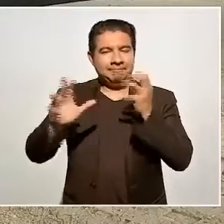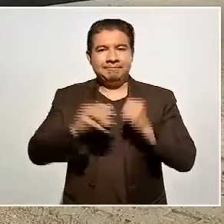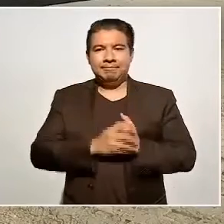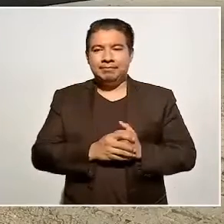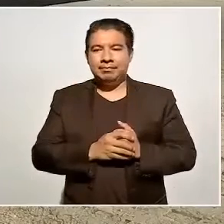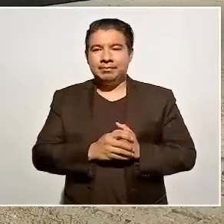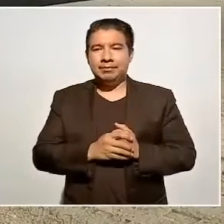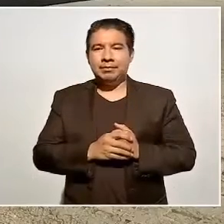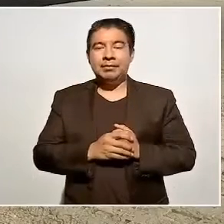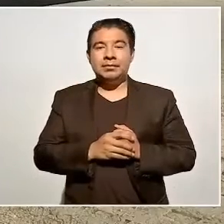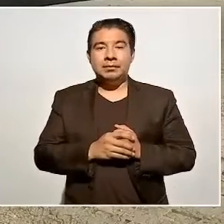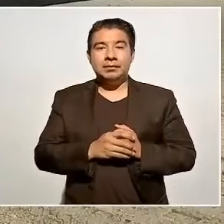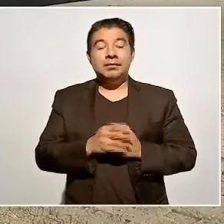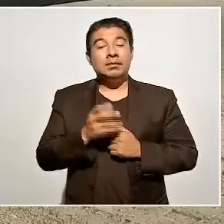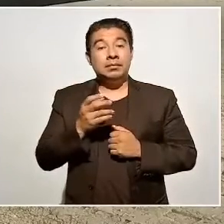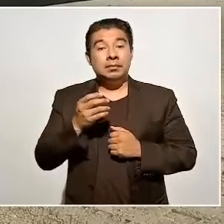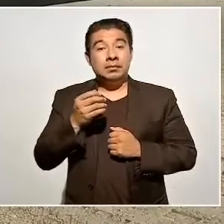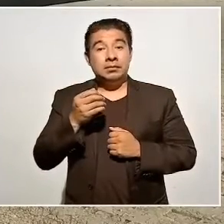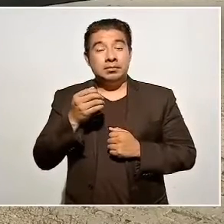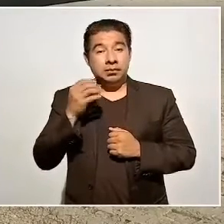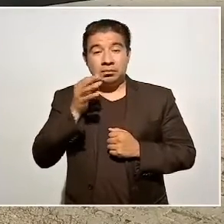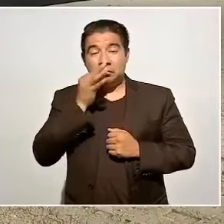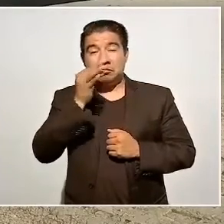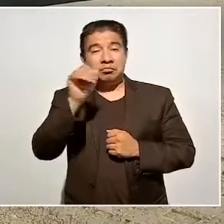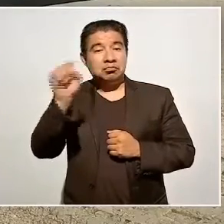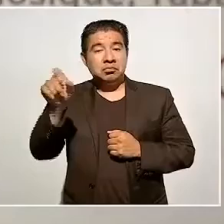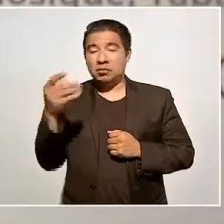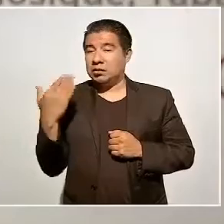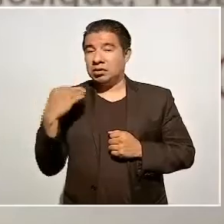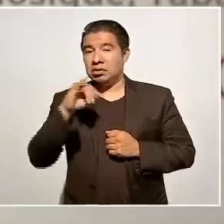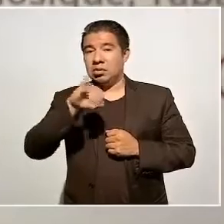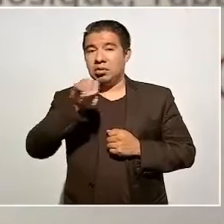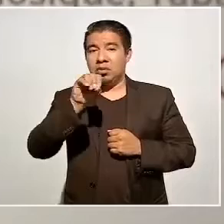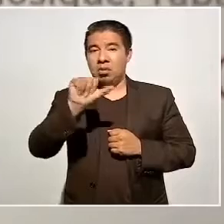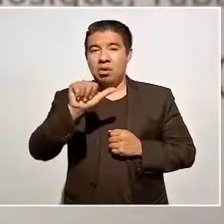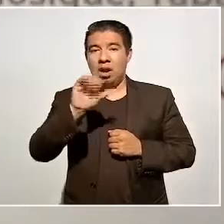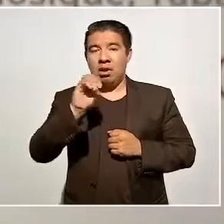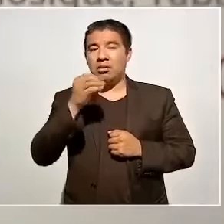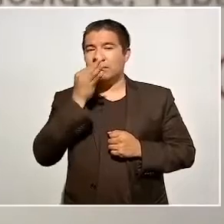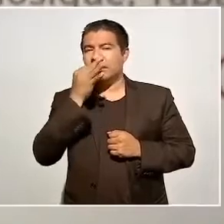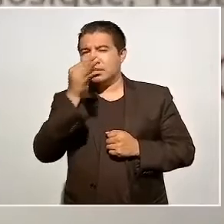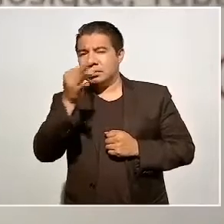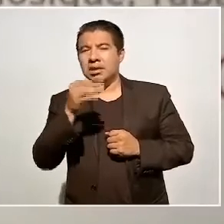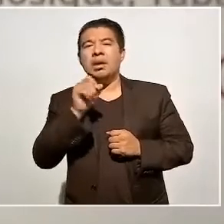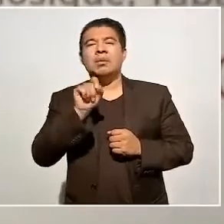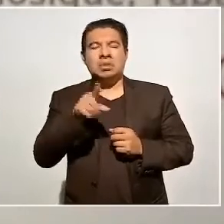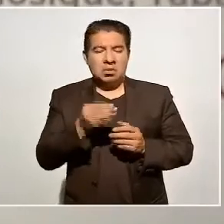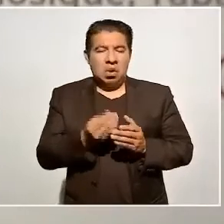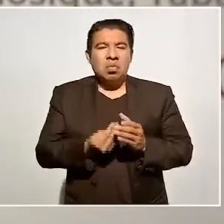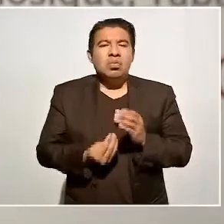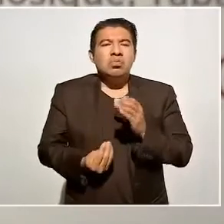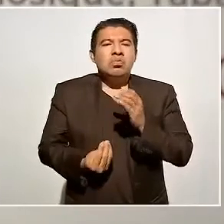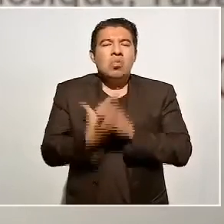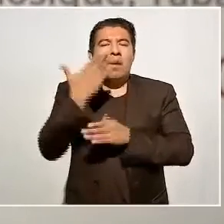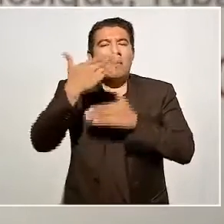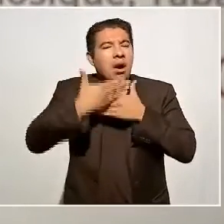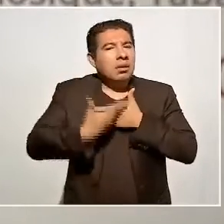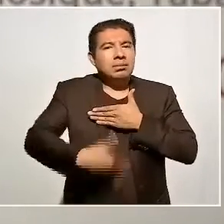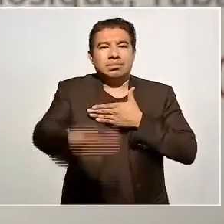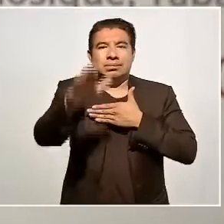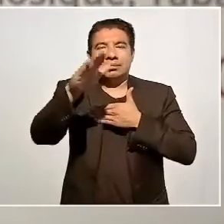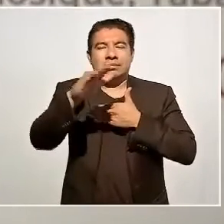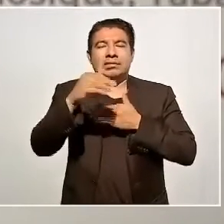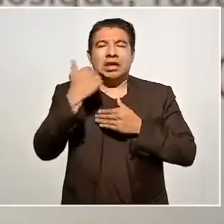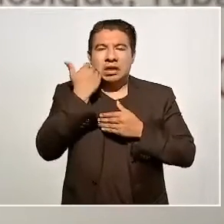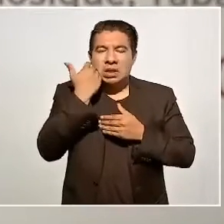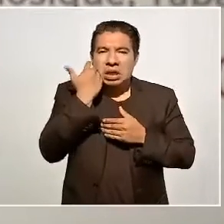Y es, como también lo mencionaba yo, el inicio de una etapa nueva, de